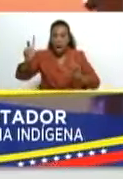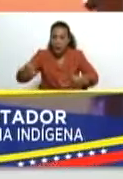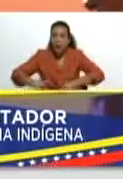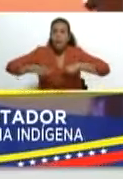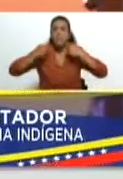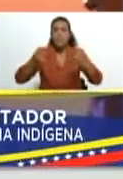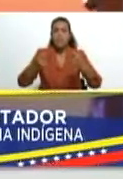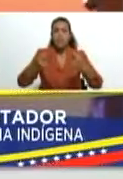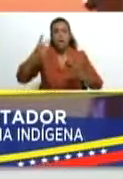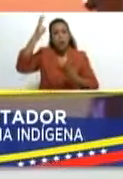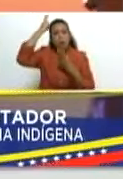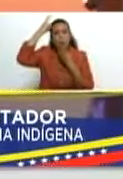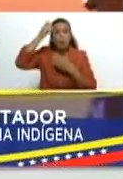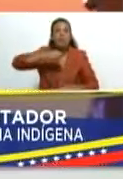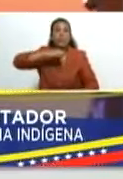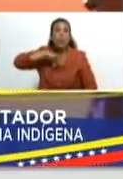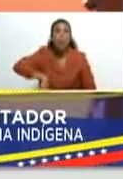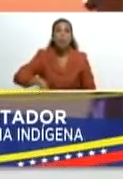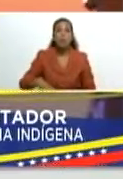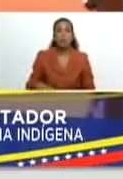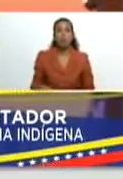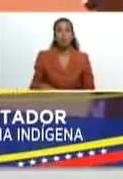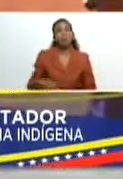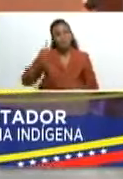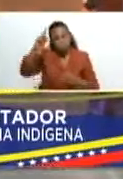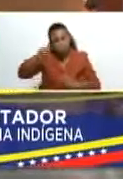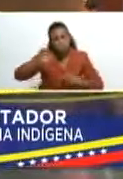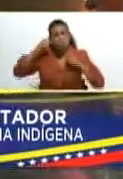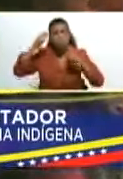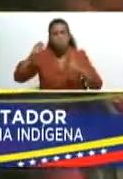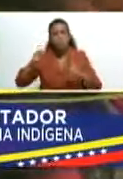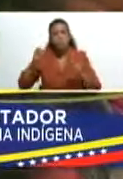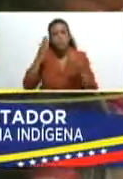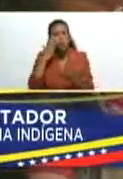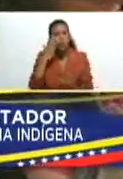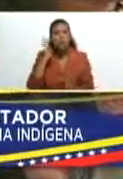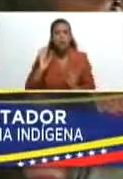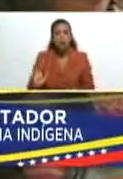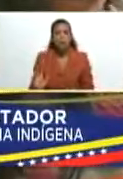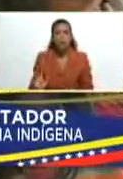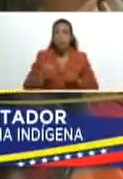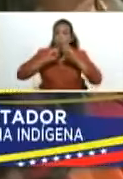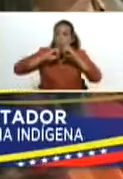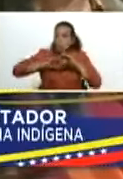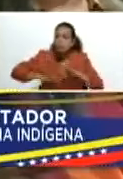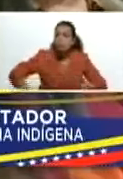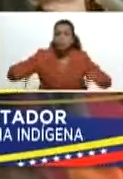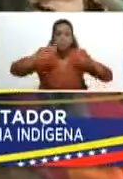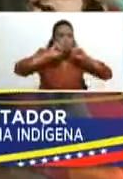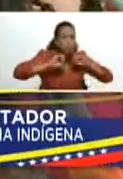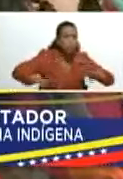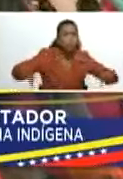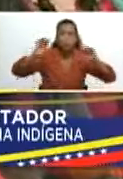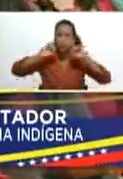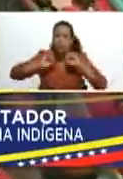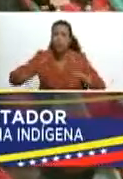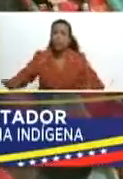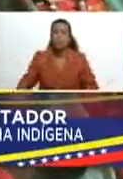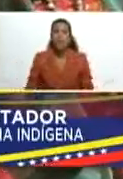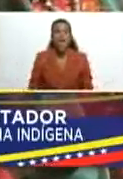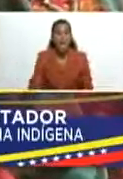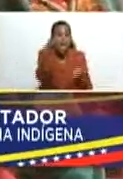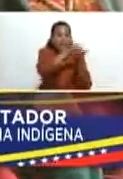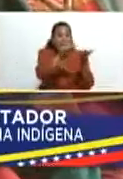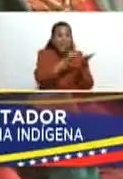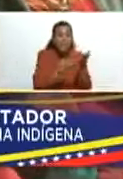reivindicación de la verdad histórica, en su reconstrucción, en su difusión, en escribirla,